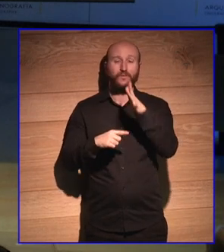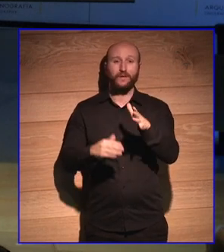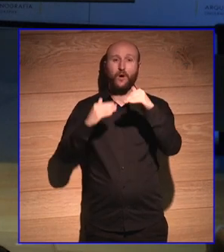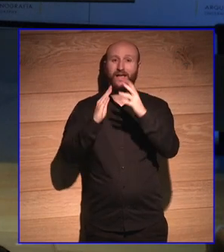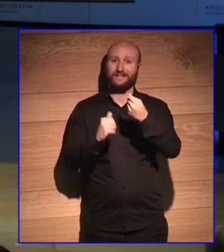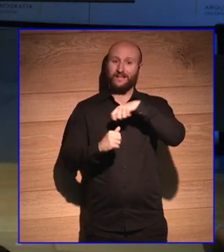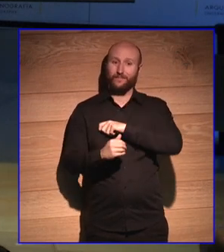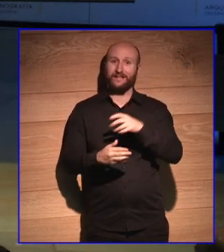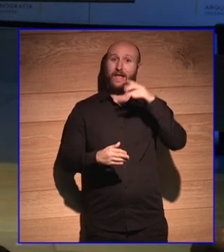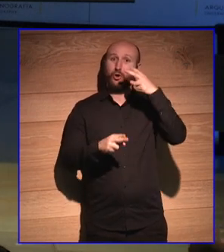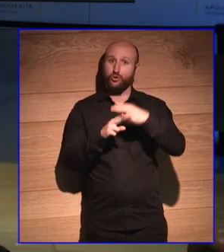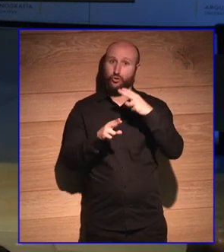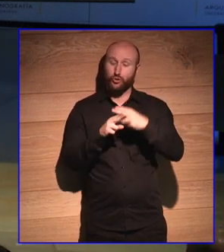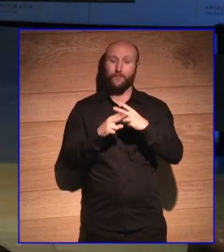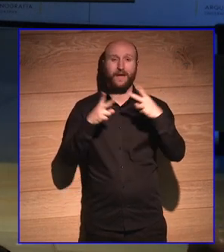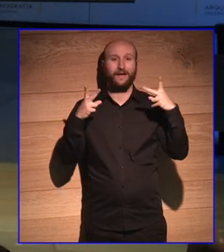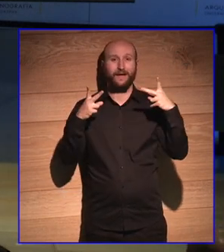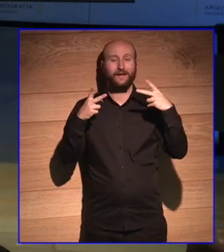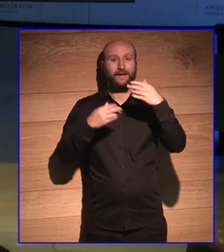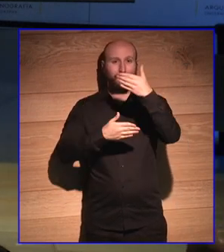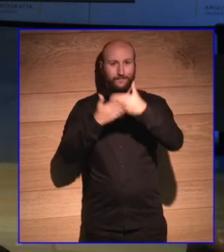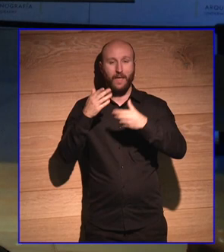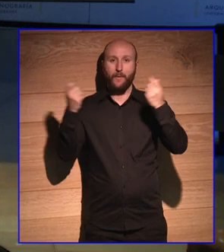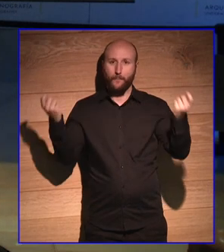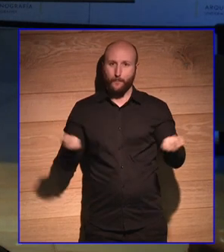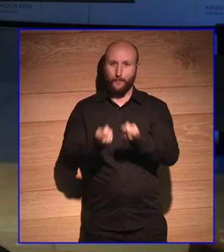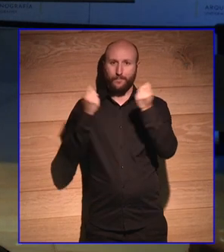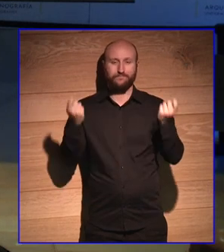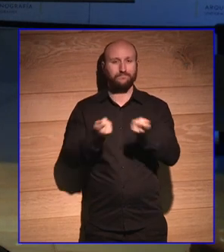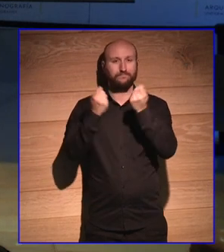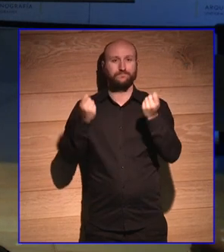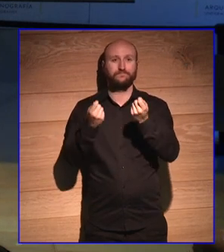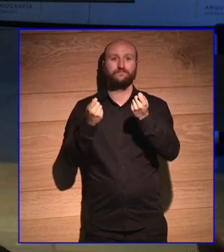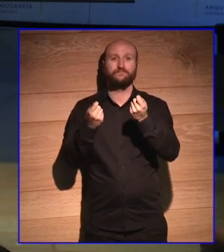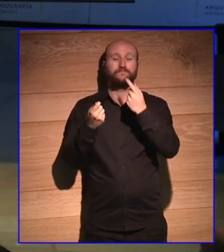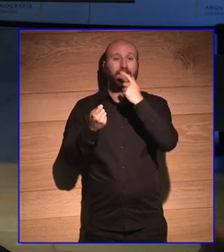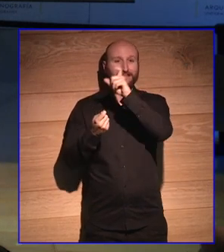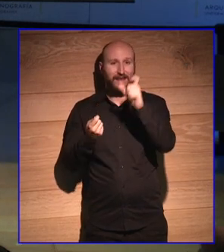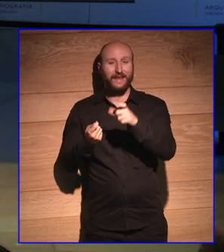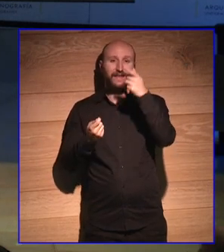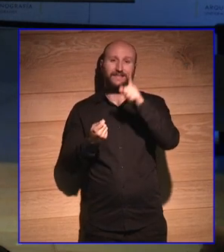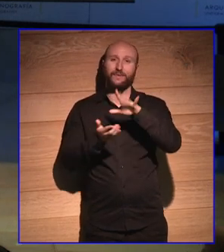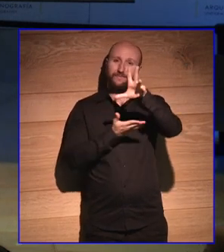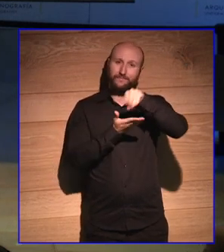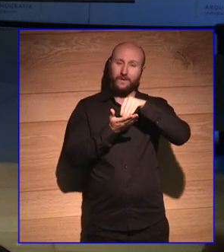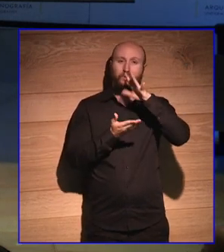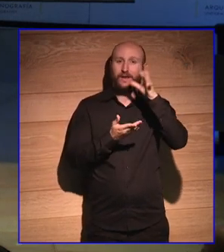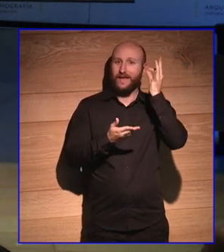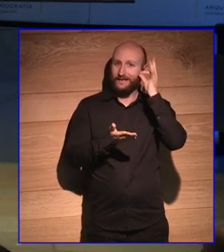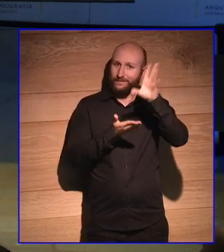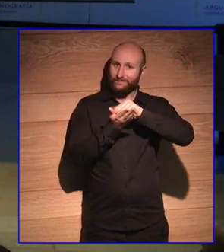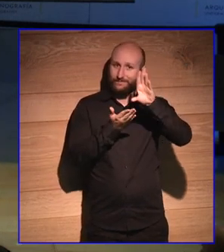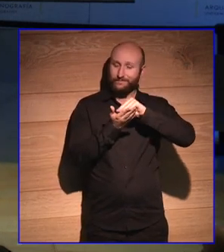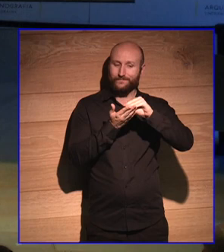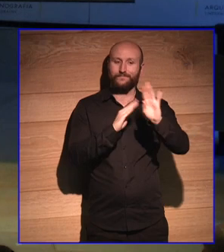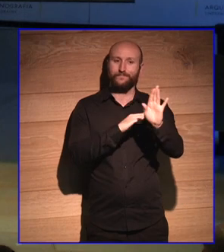roma' algunos recortes de prensa italiana conservadas en el expediente de la compositora y muy probablemente recopilados por ella misma nos